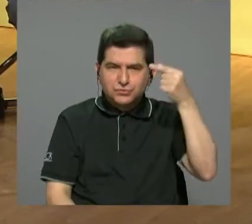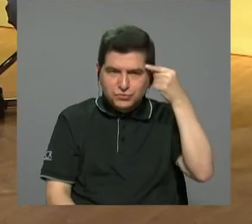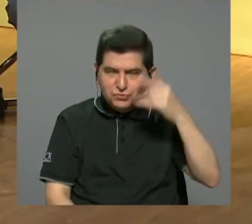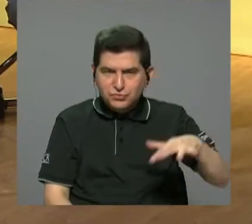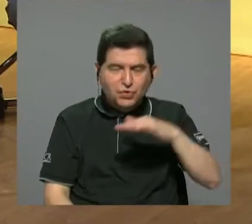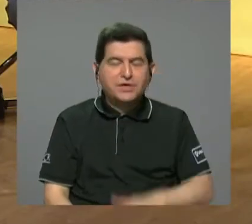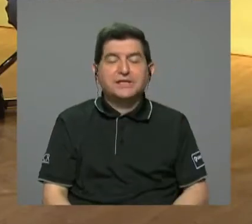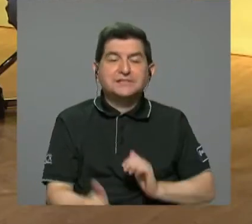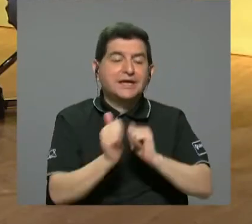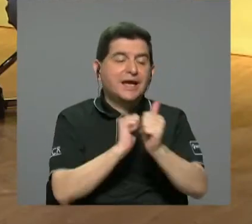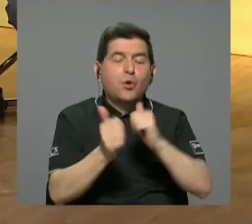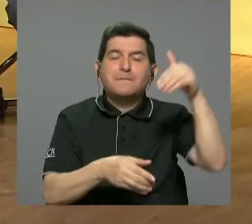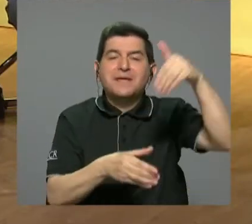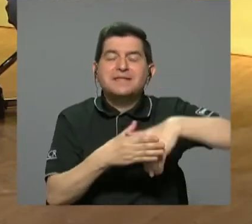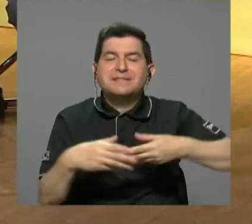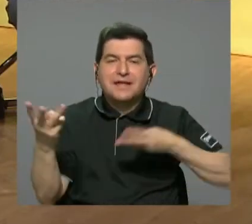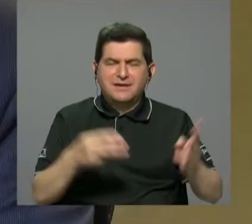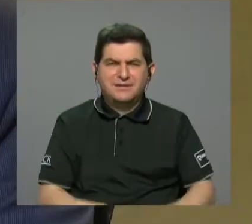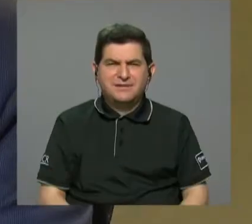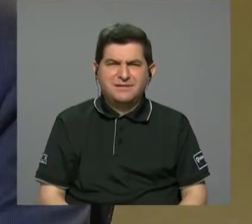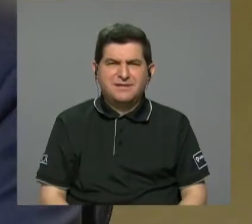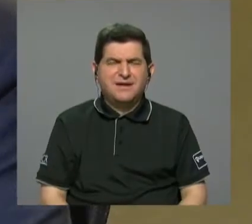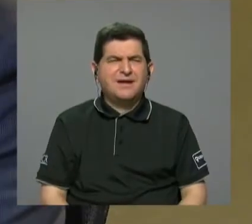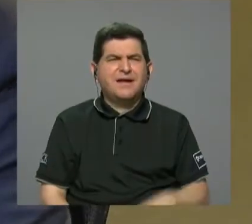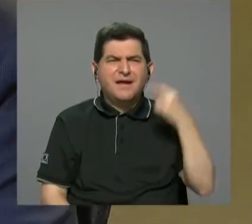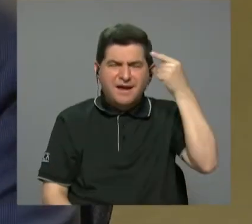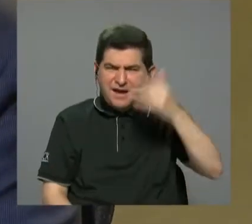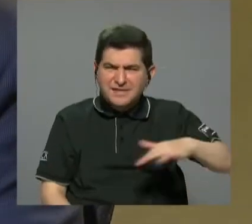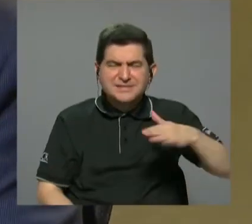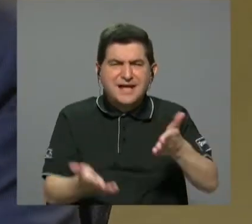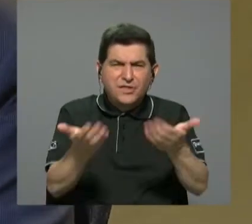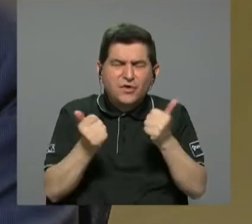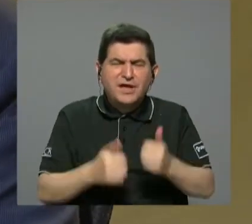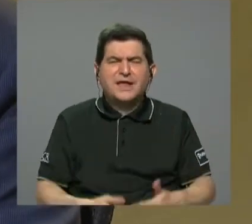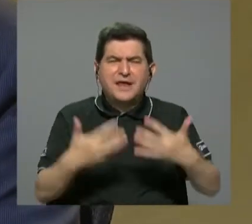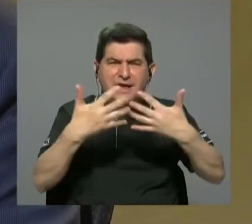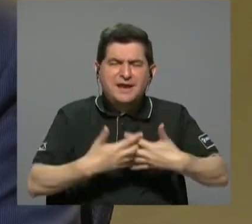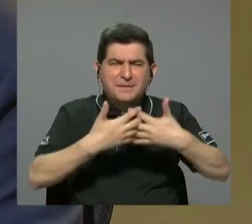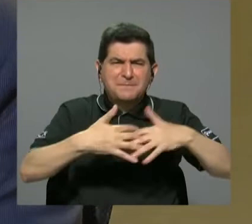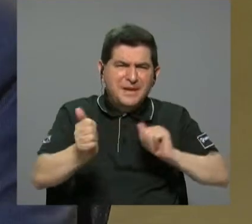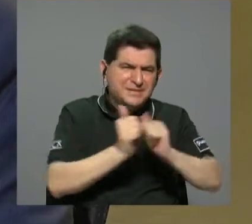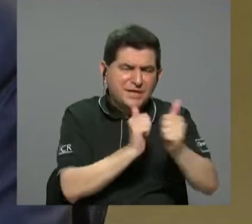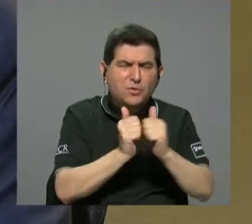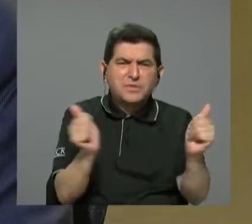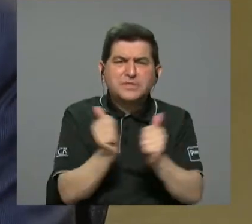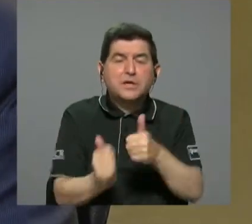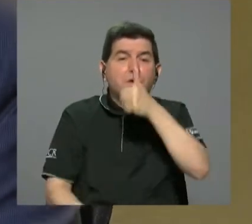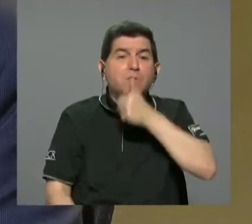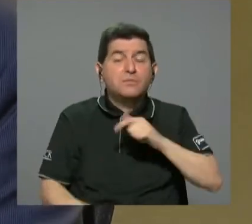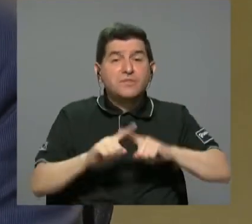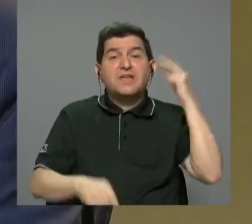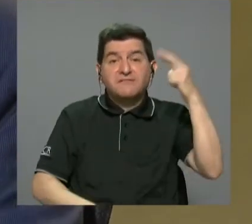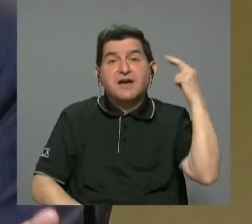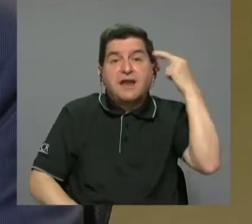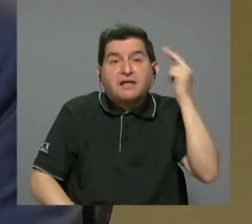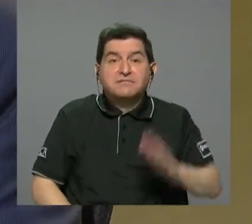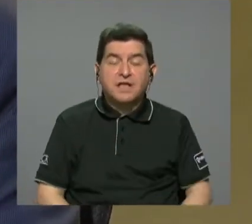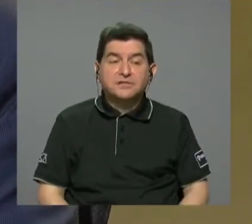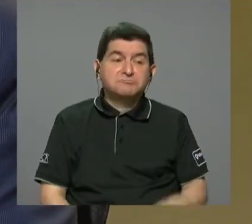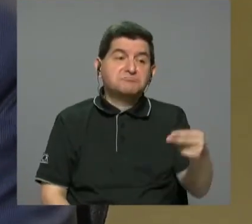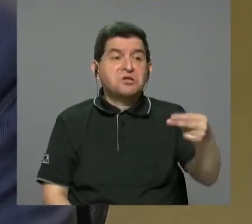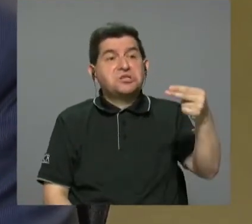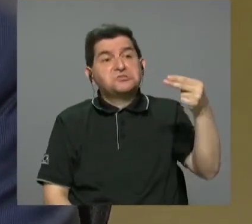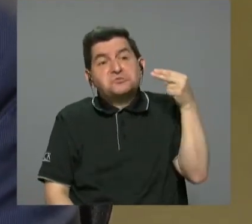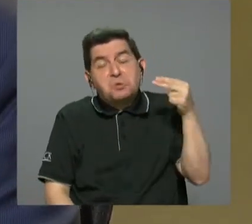competencia en un mercado. ¿Para qué quiere un Estado una compañía en competencia con privados? Bueno, hay distintos motivos